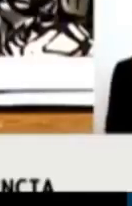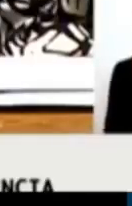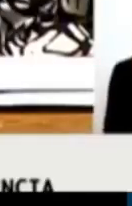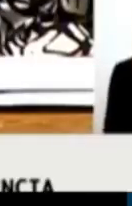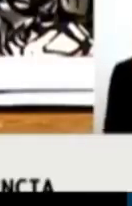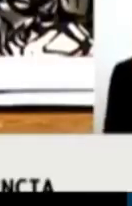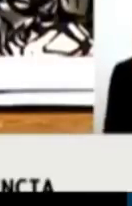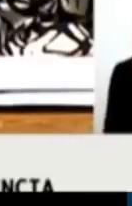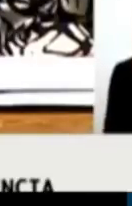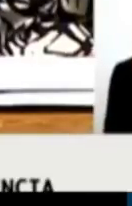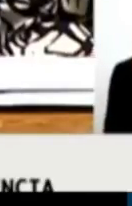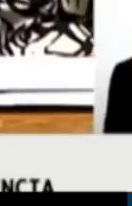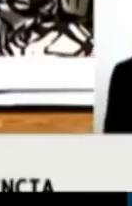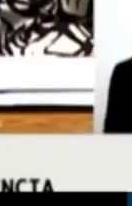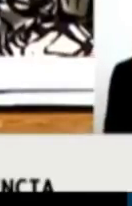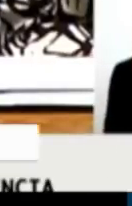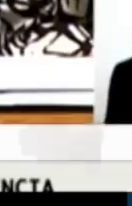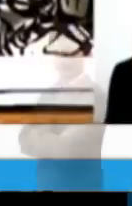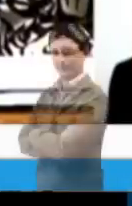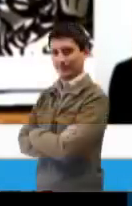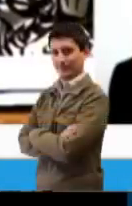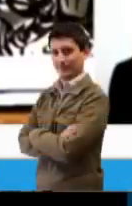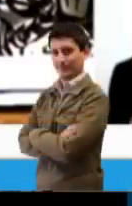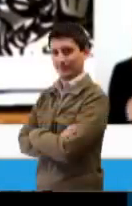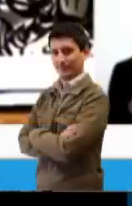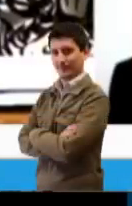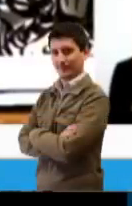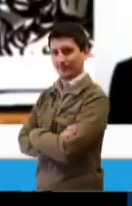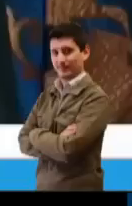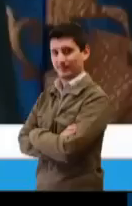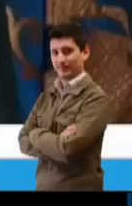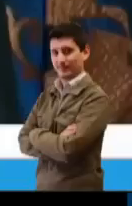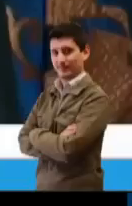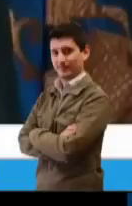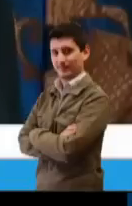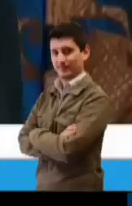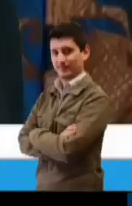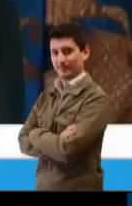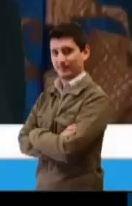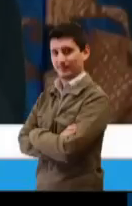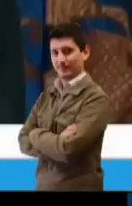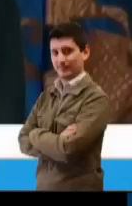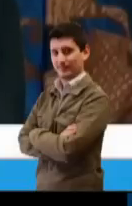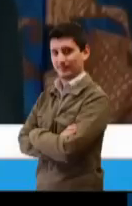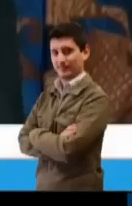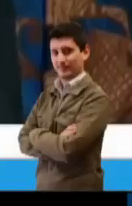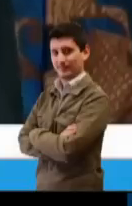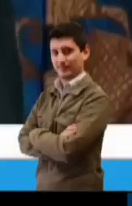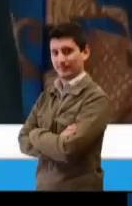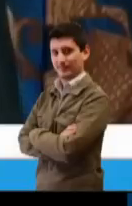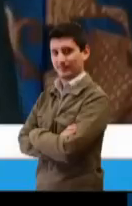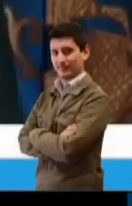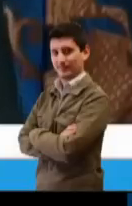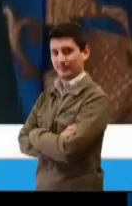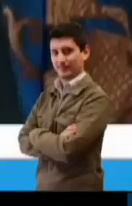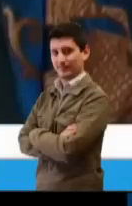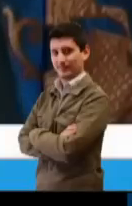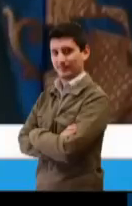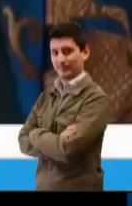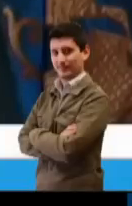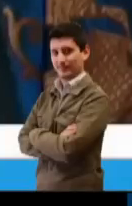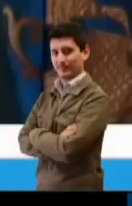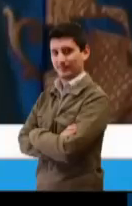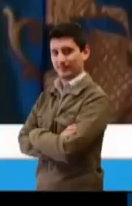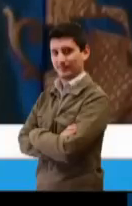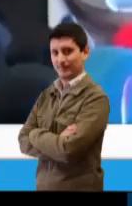y Nivaldo, muy buenos días. El ministro de Desarrollo Social dijo estar plenamente disponible para responder ante el Congreso Nacional y cualquier otra